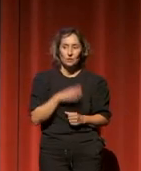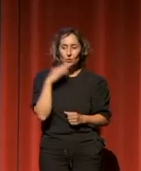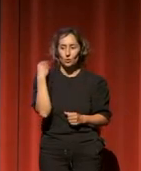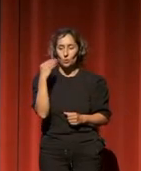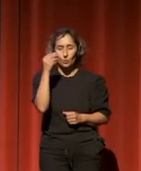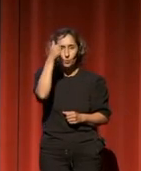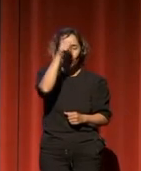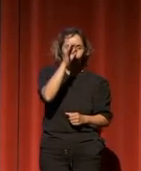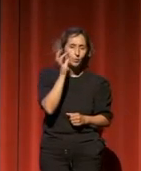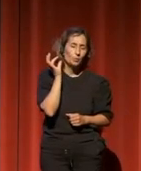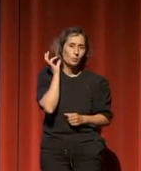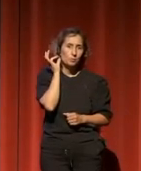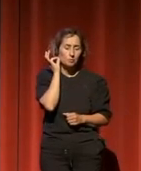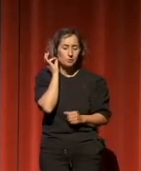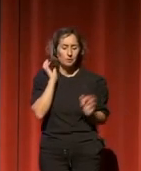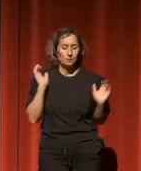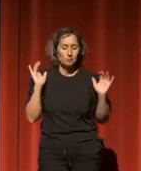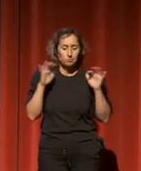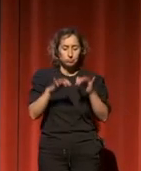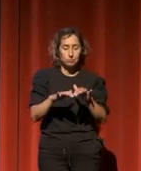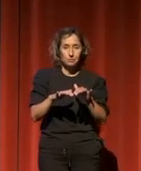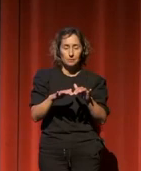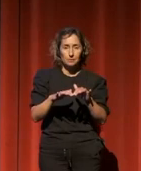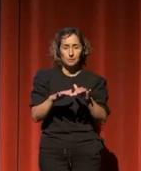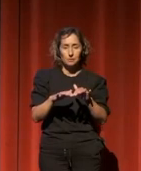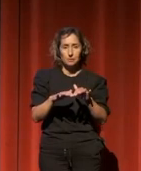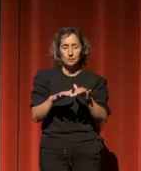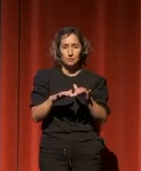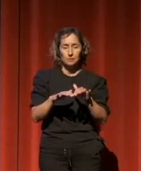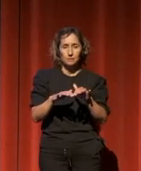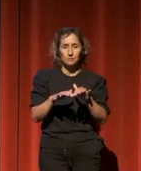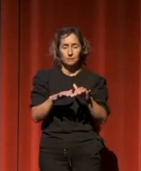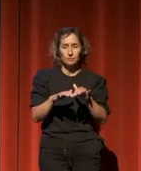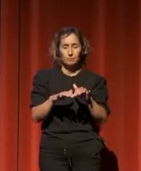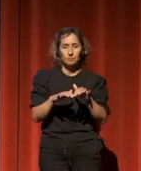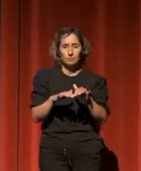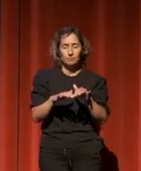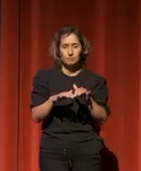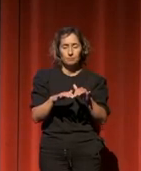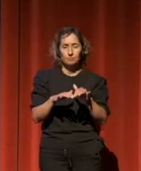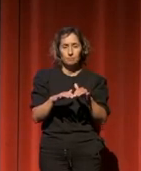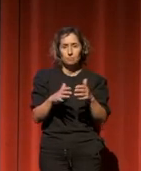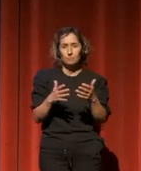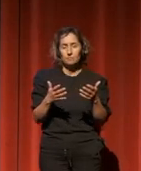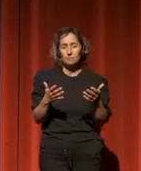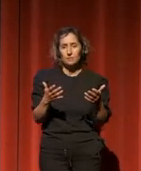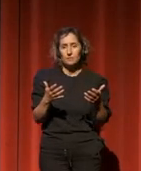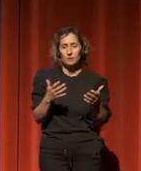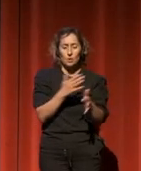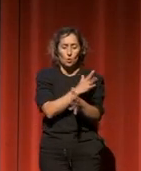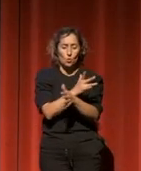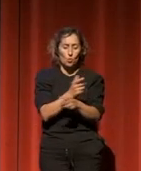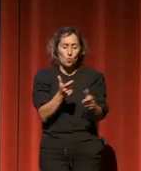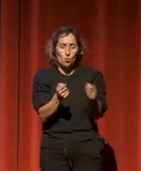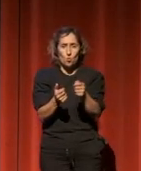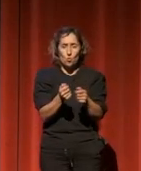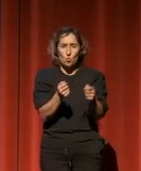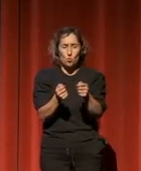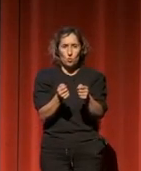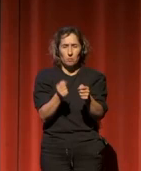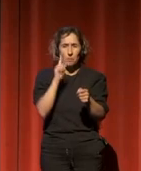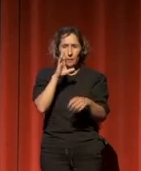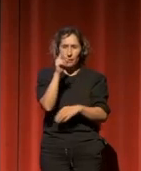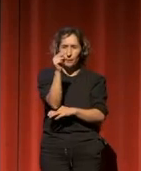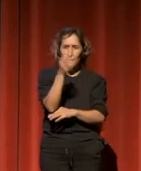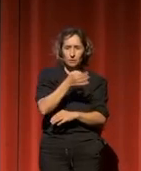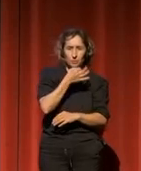chavalas que acuden allí Ah no solo a jugar a a algunos videojuegos creo que son los viernes por